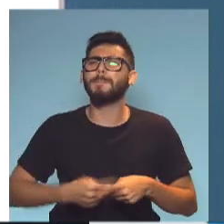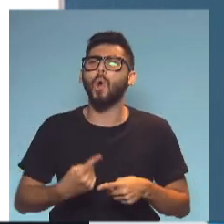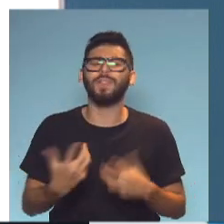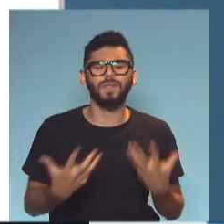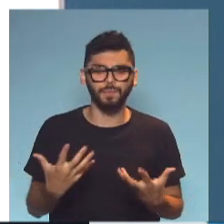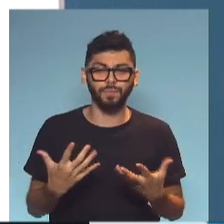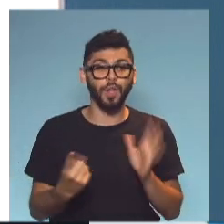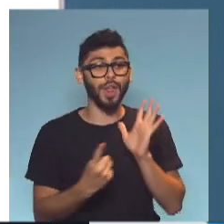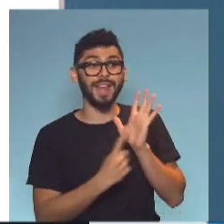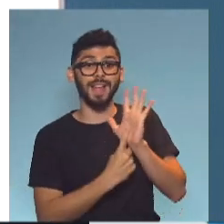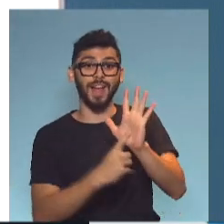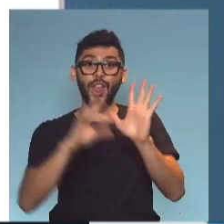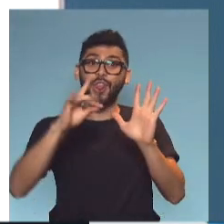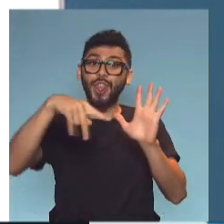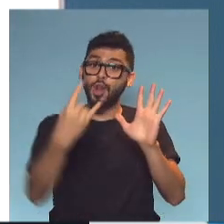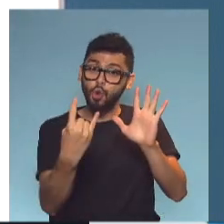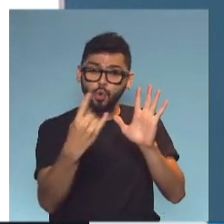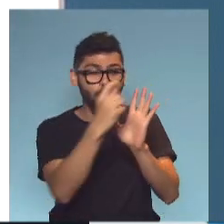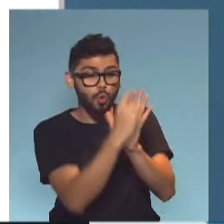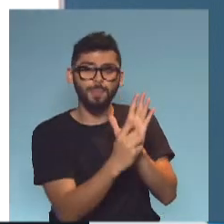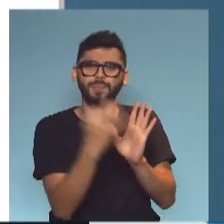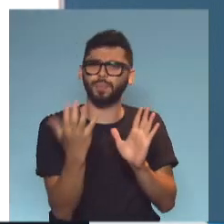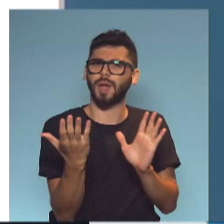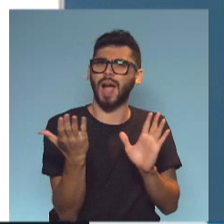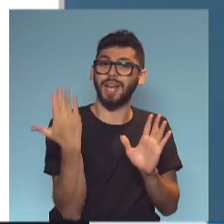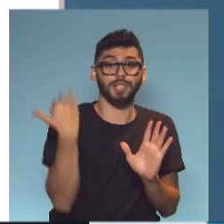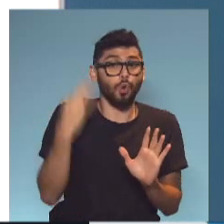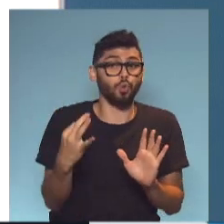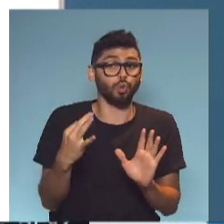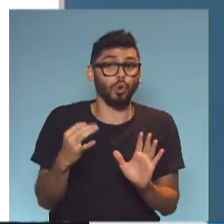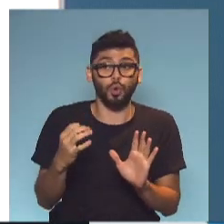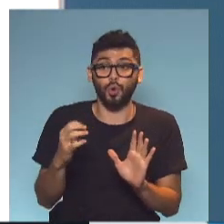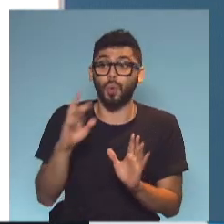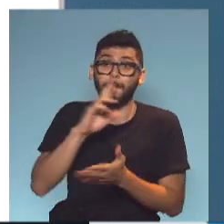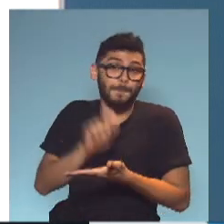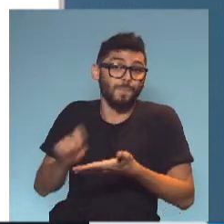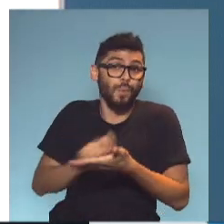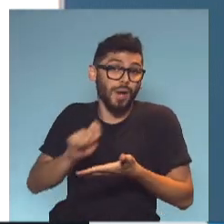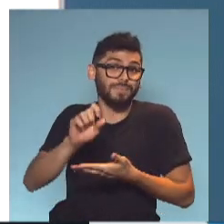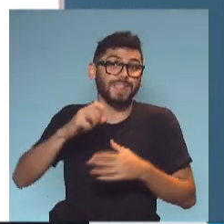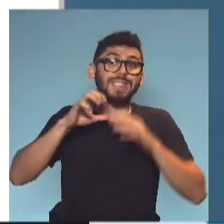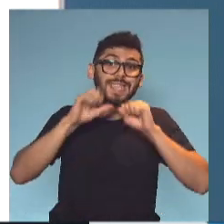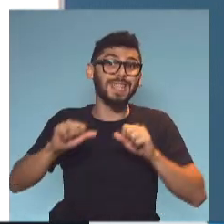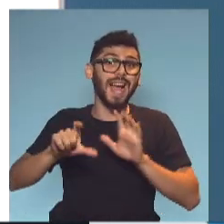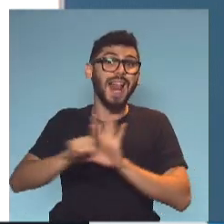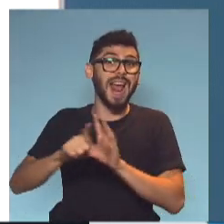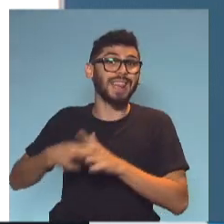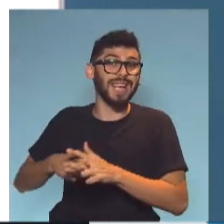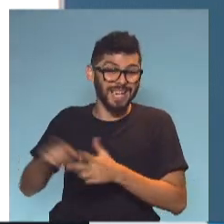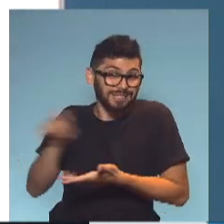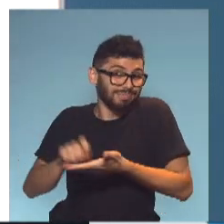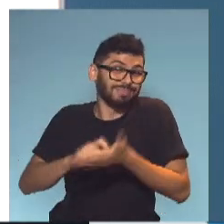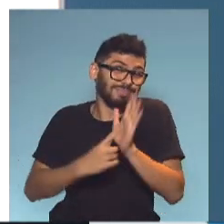conoció el decreto. La verdad que el decreto, por la redacción, ayer entrevistamos justamente a quien redactó el decreto, que es la secretaria de Legal y Técnica, Vilma